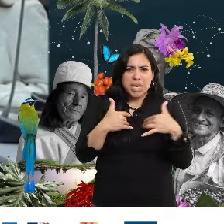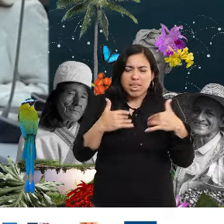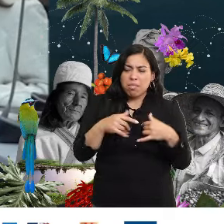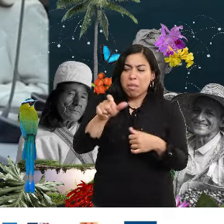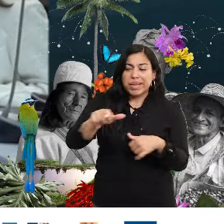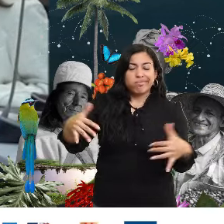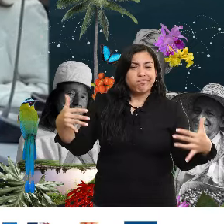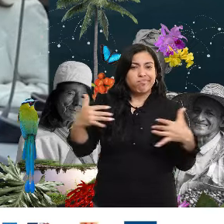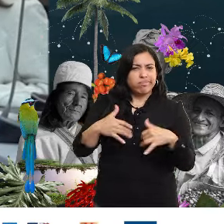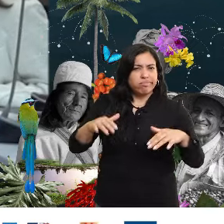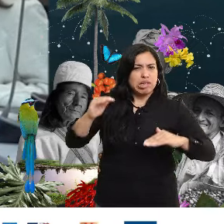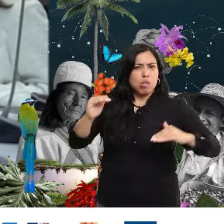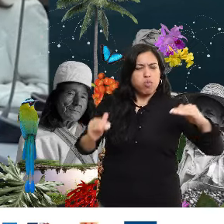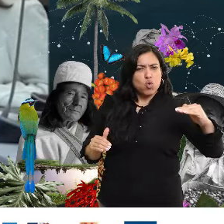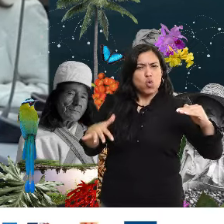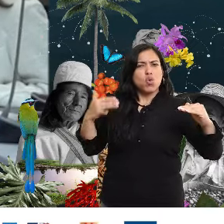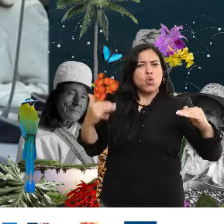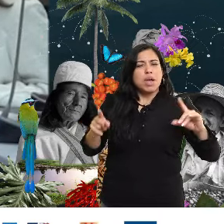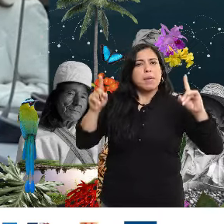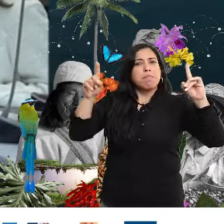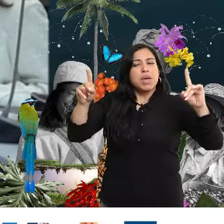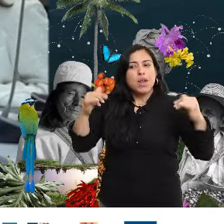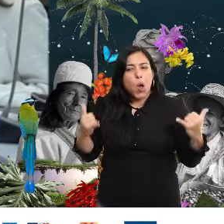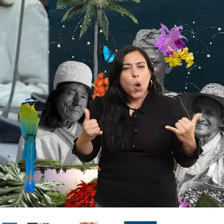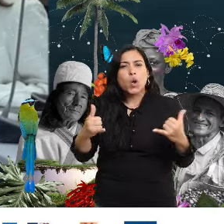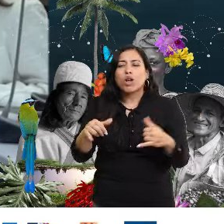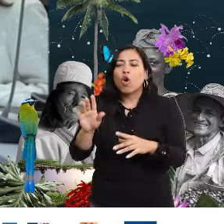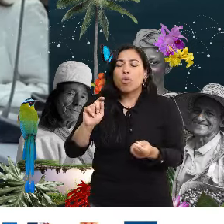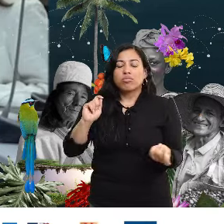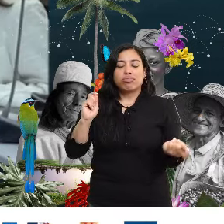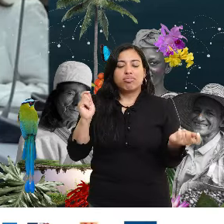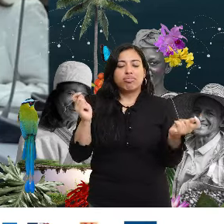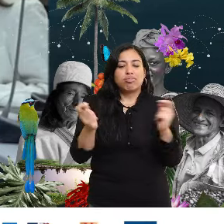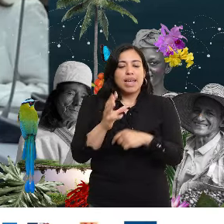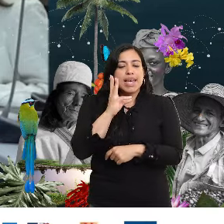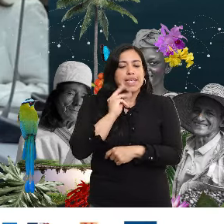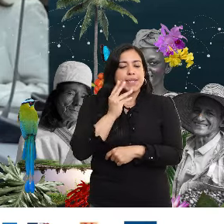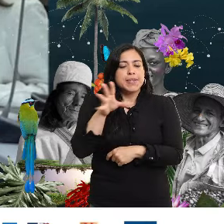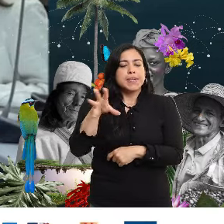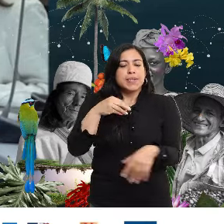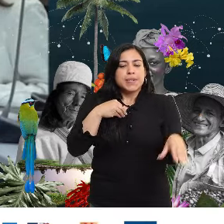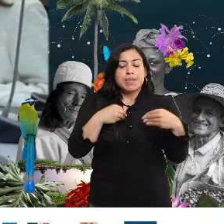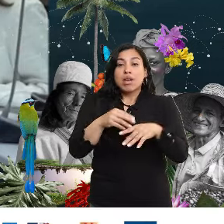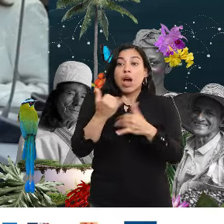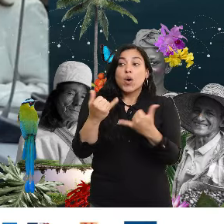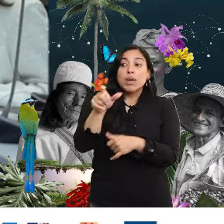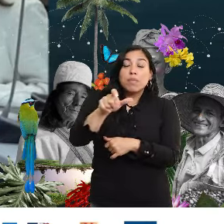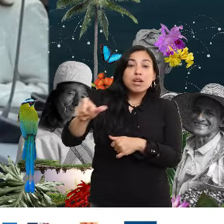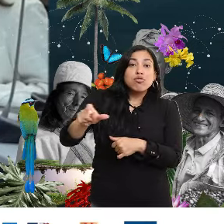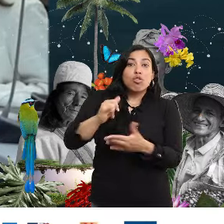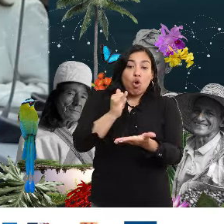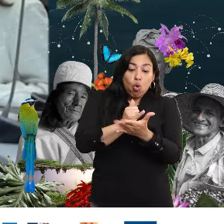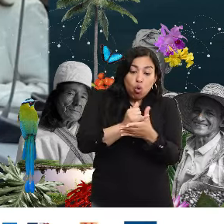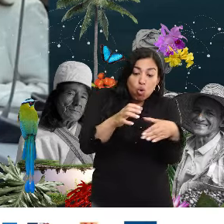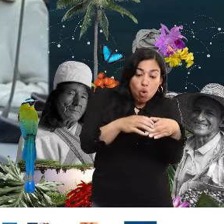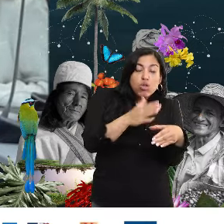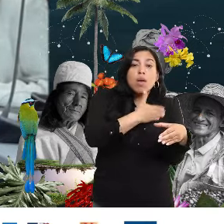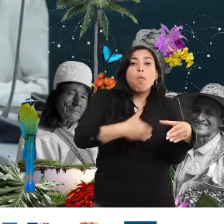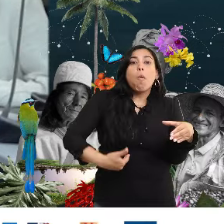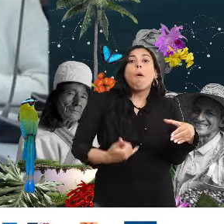vivió, pero cómo también están reconfigurando esa experiencia. Muchos de ellos hoy son presidentes de sus juntas de acción